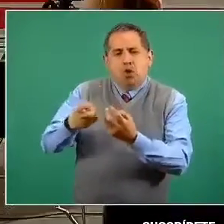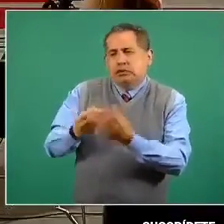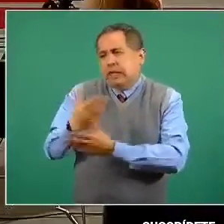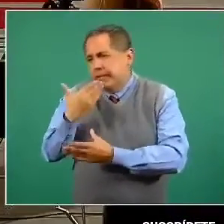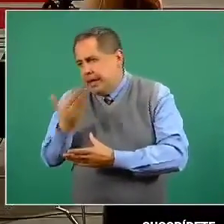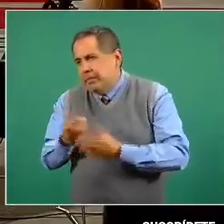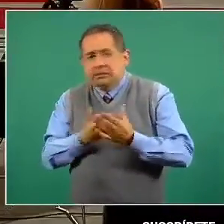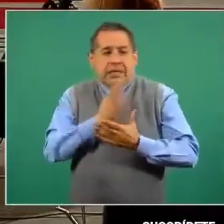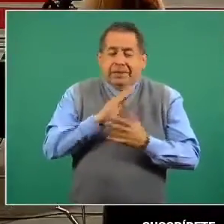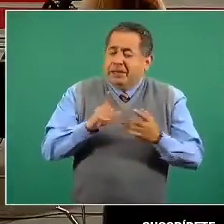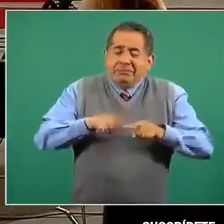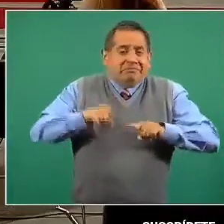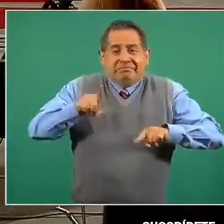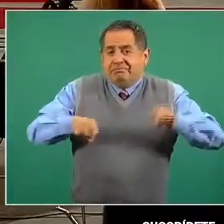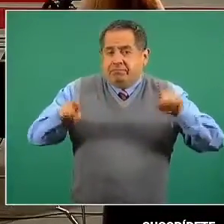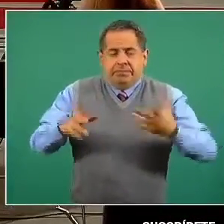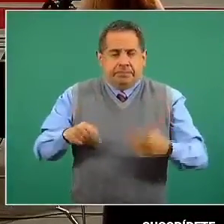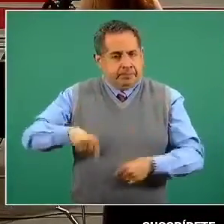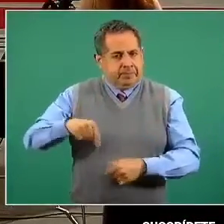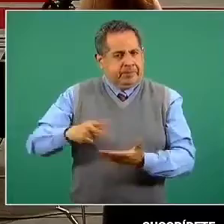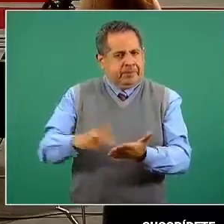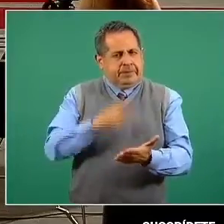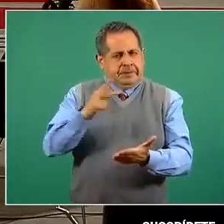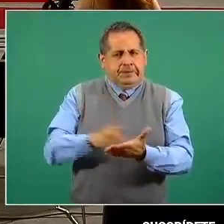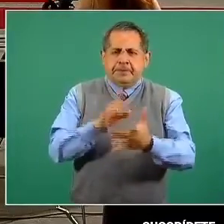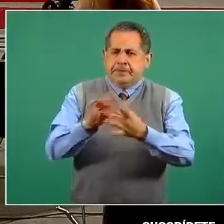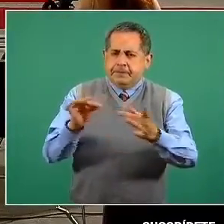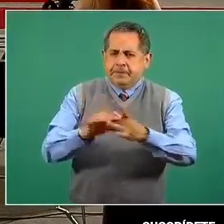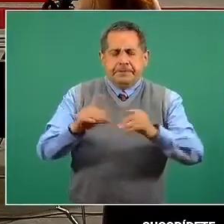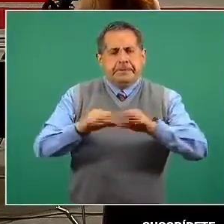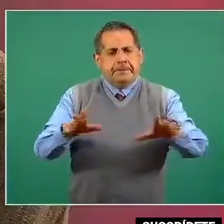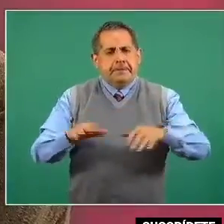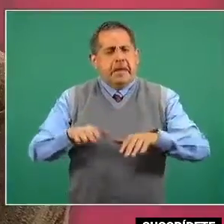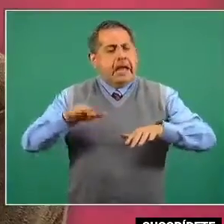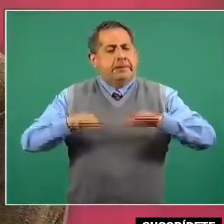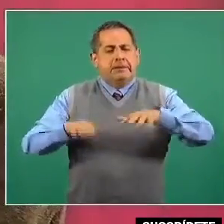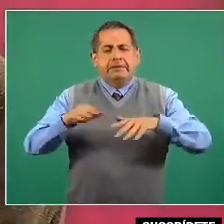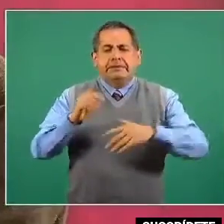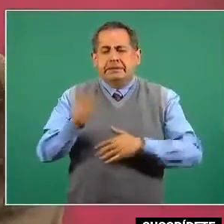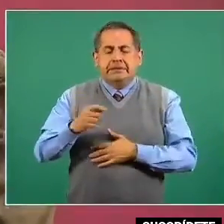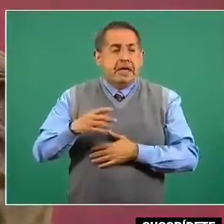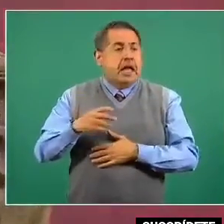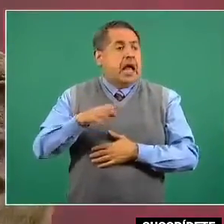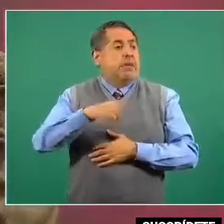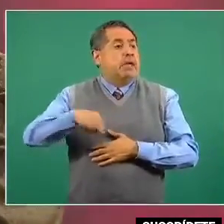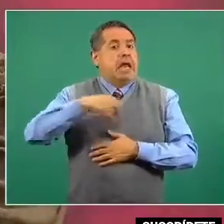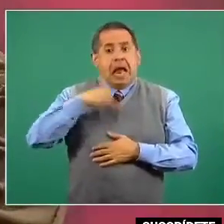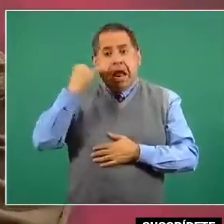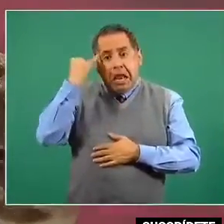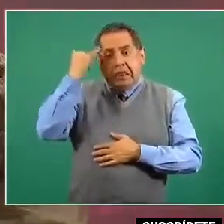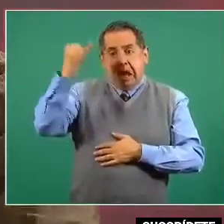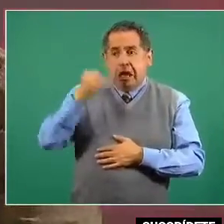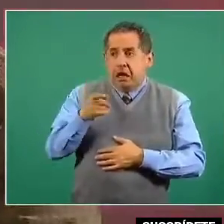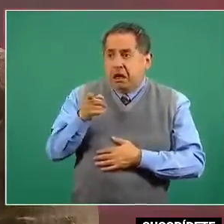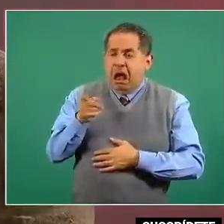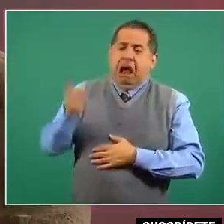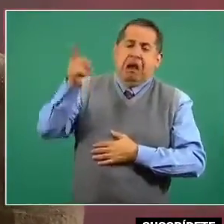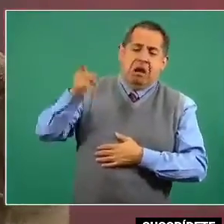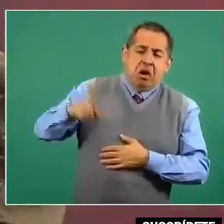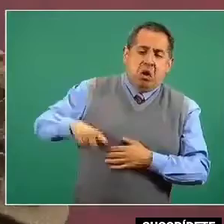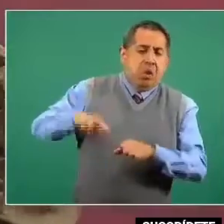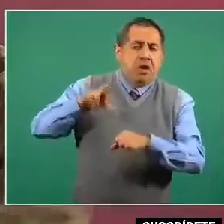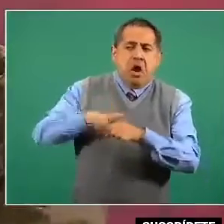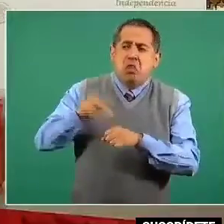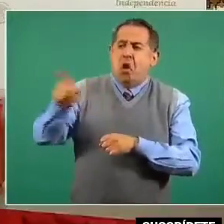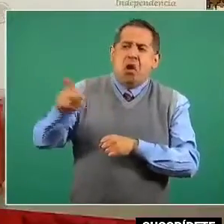Por eso hemos dicho aquí una y otra vez, a veces surgen especulaciones de este gobernador que es enemigo